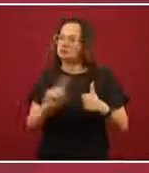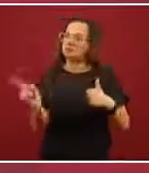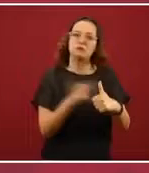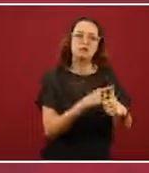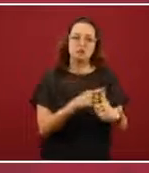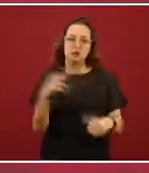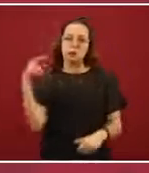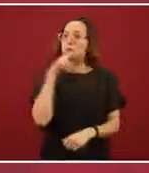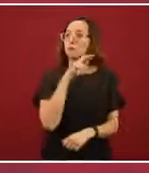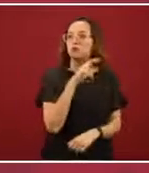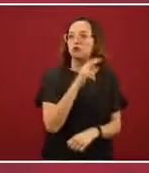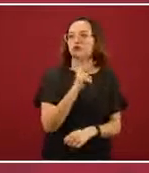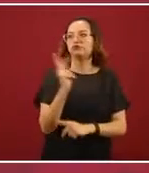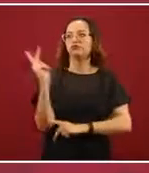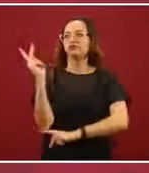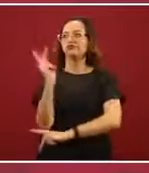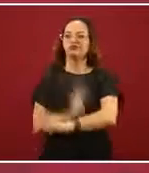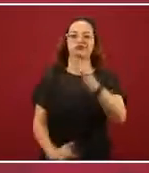¿no?